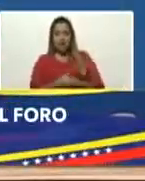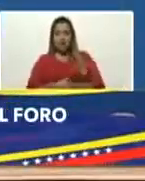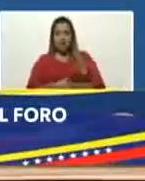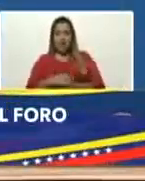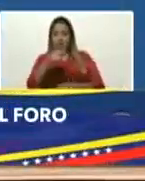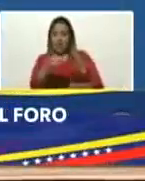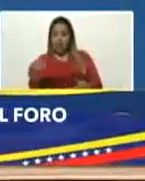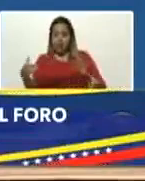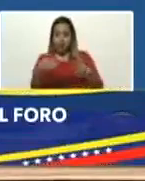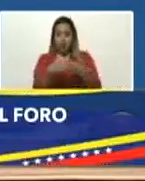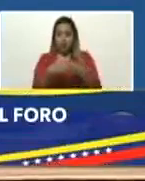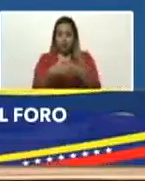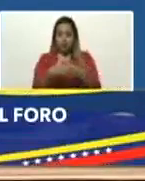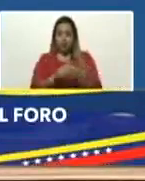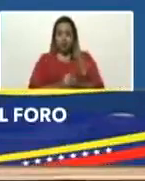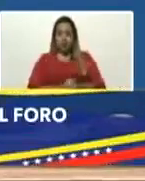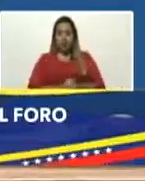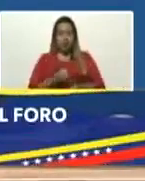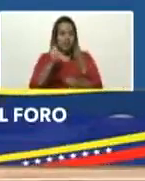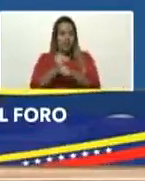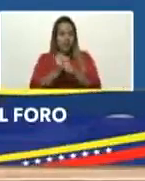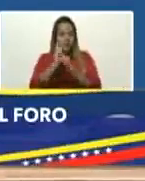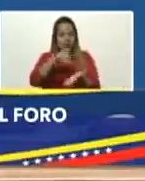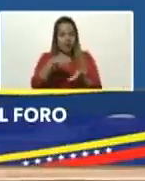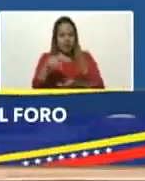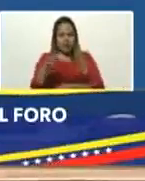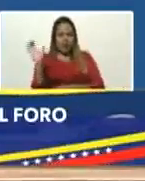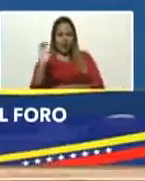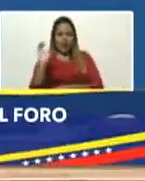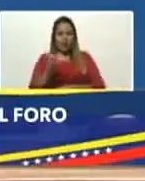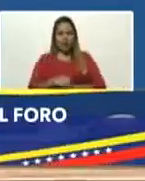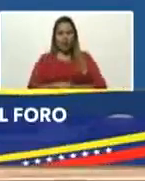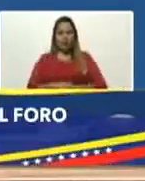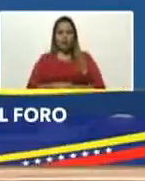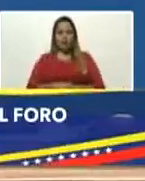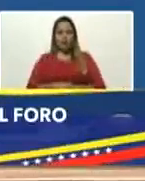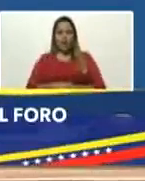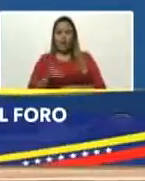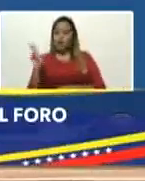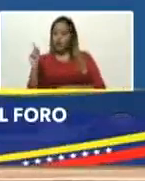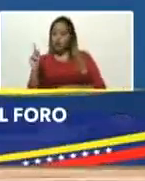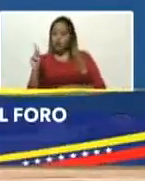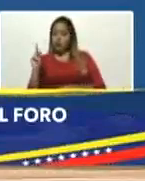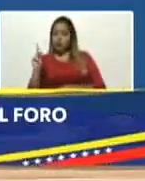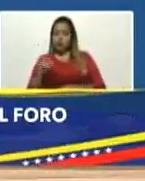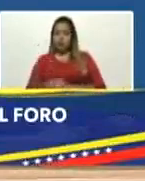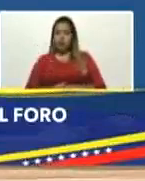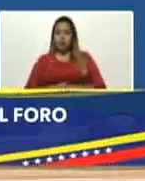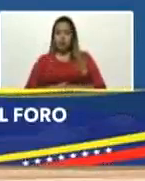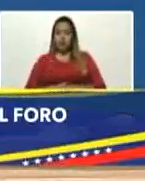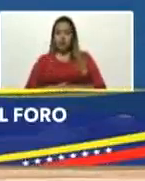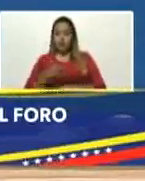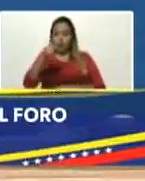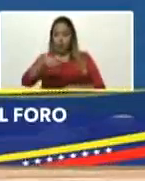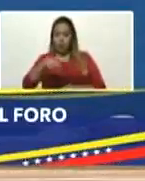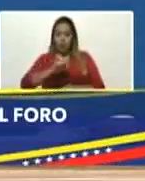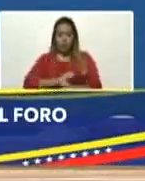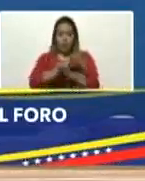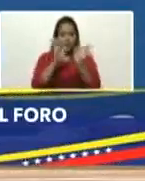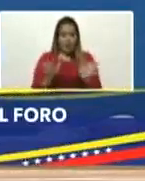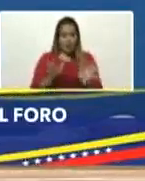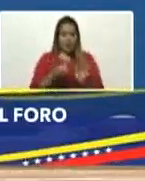reunión del grupo de trabajo presencial acá en Caracas. En segundo lugar, también hoy por la mañana